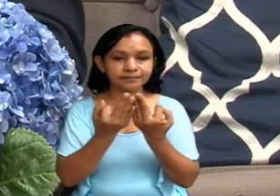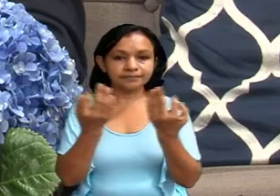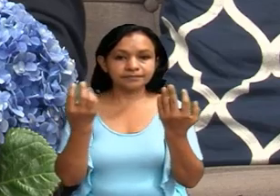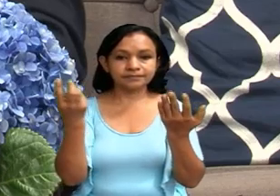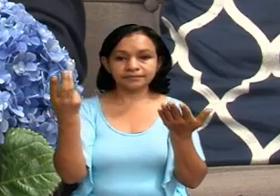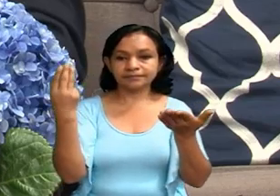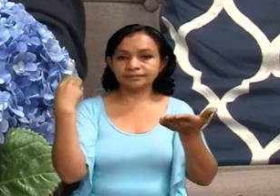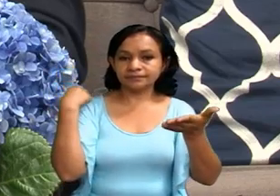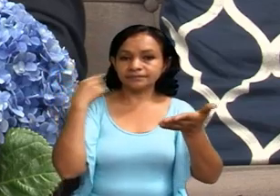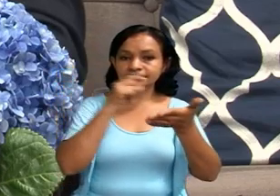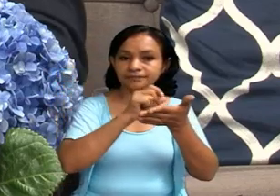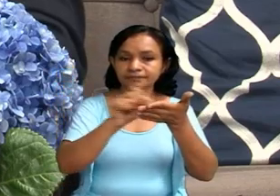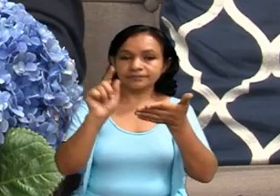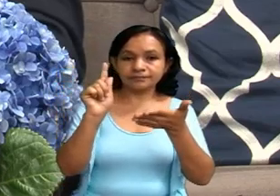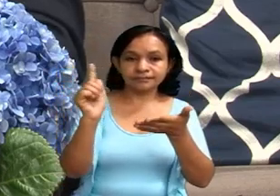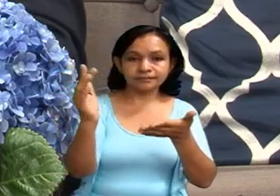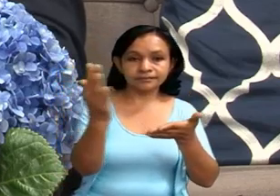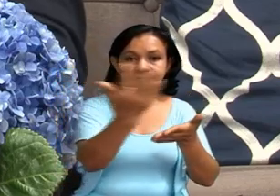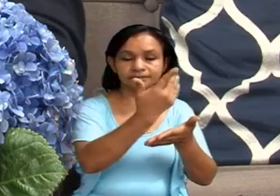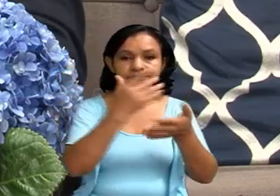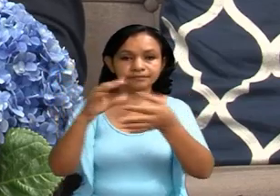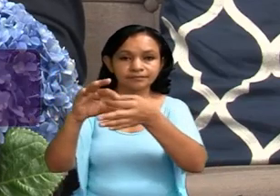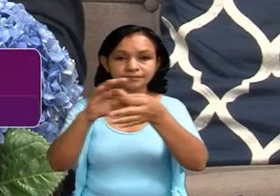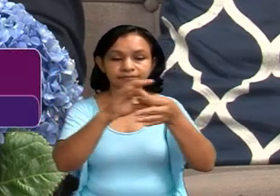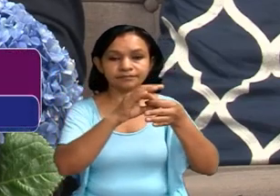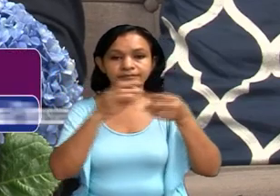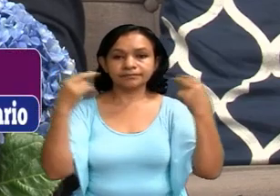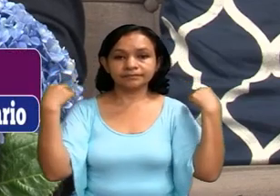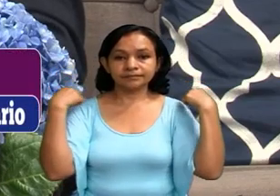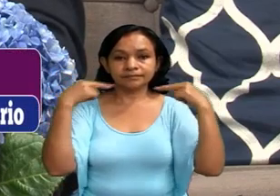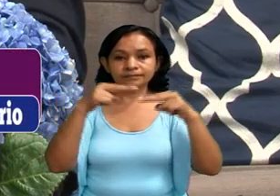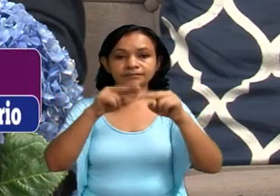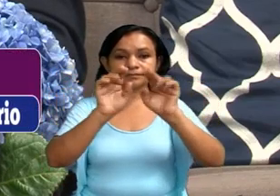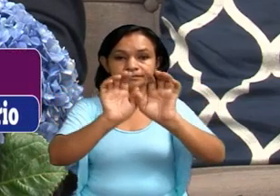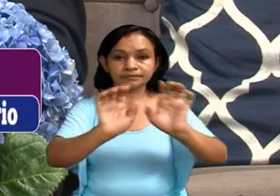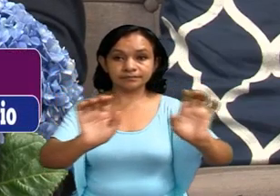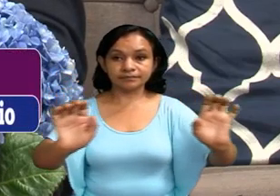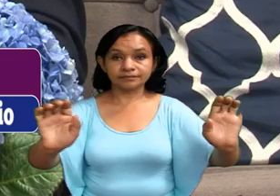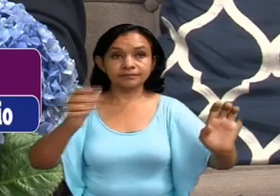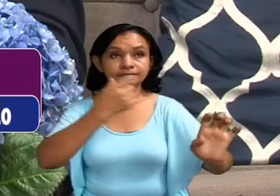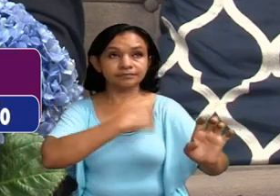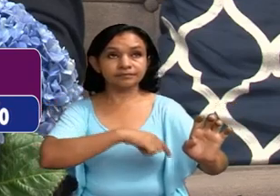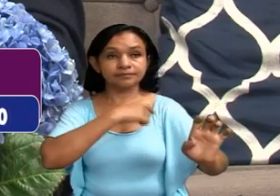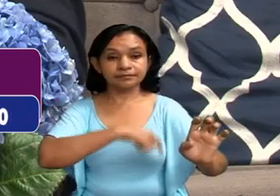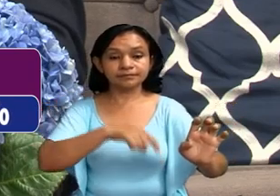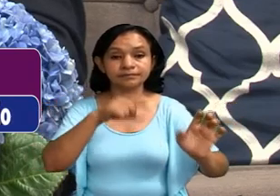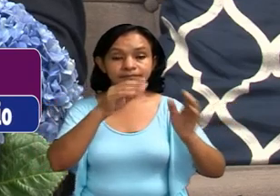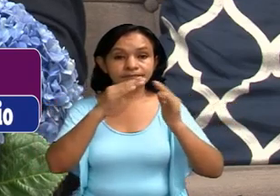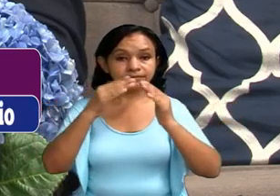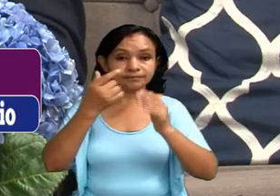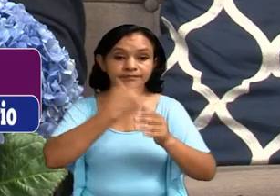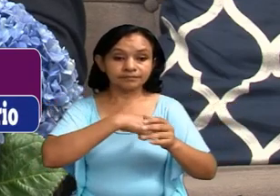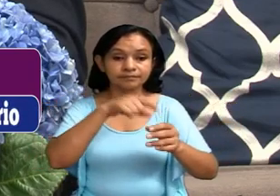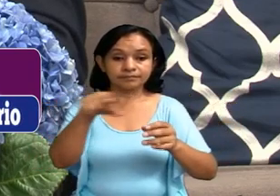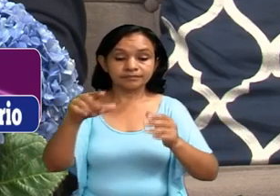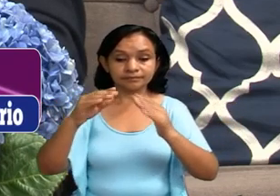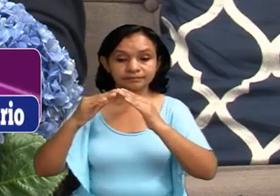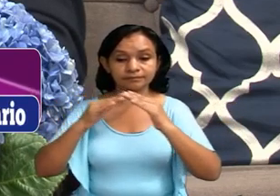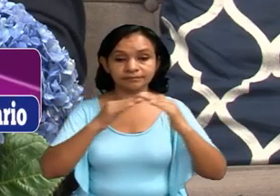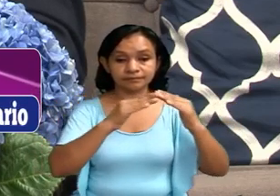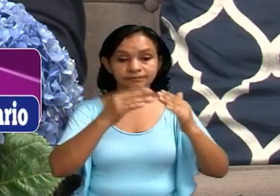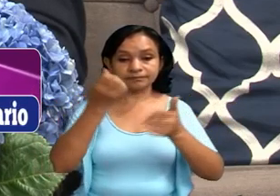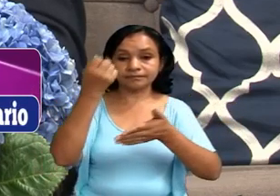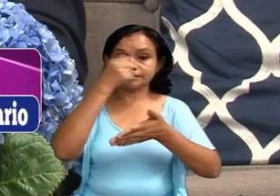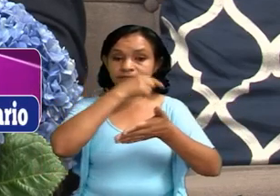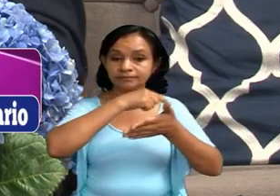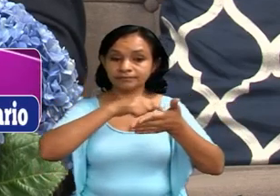maestros, a todos los que estamos involucrados en la docencia de los niños y también a las comunidades para que en las próximas